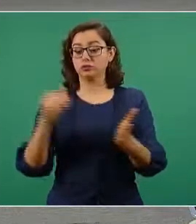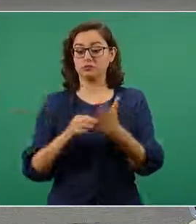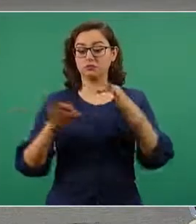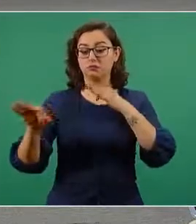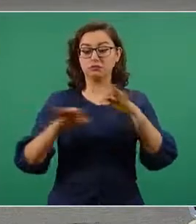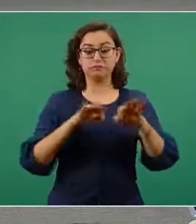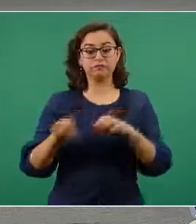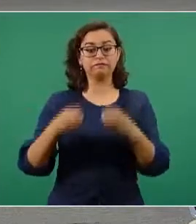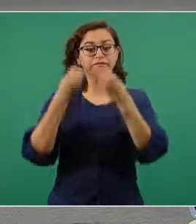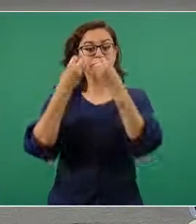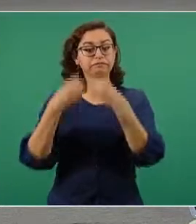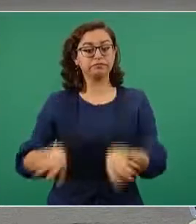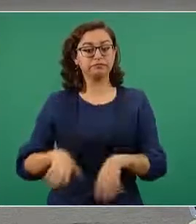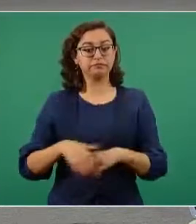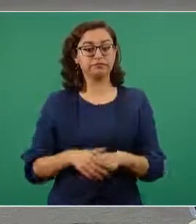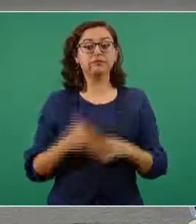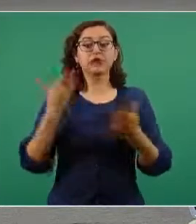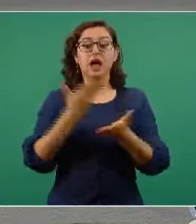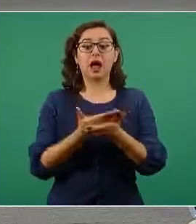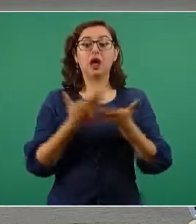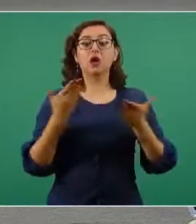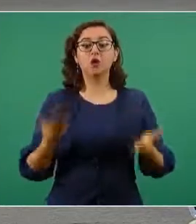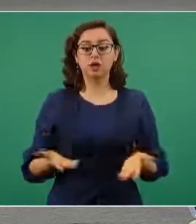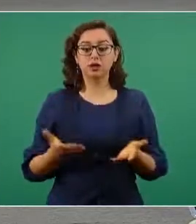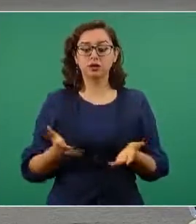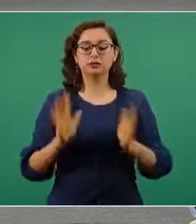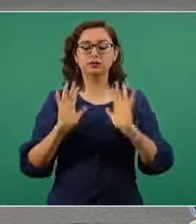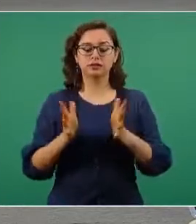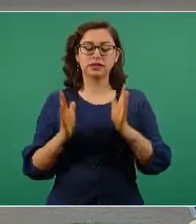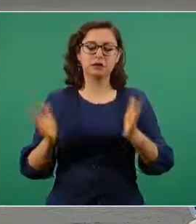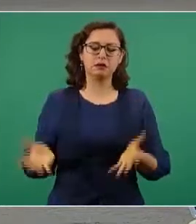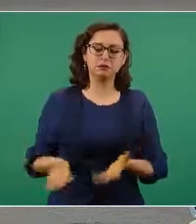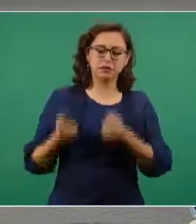y ya llevamos recuperados como